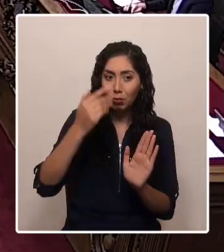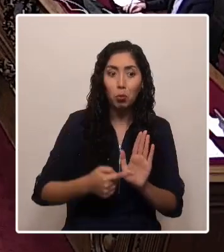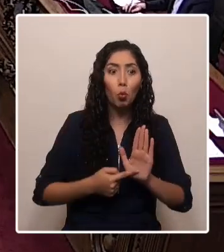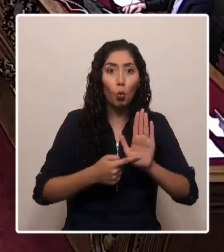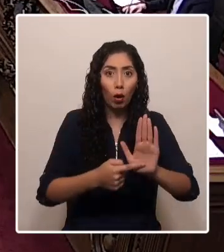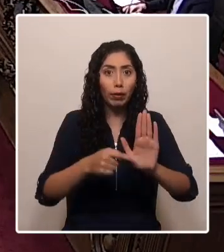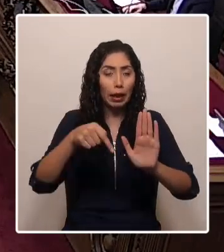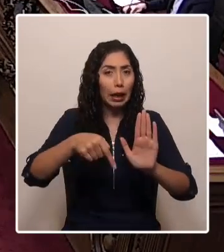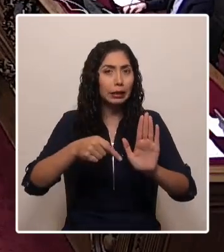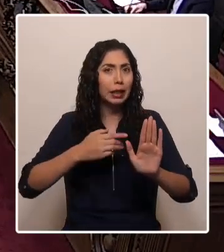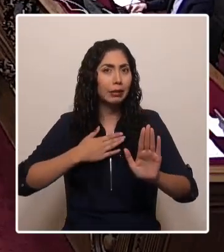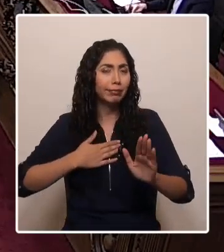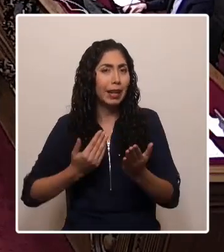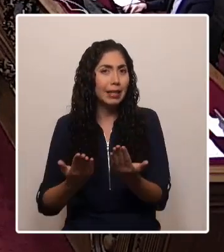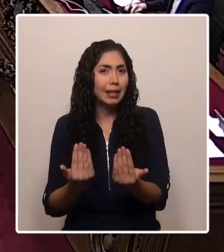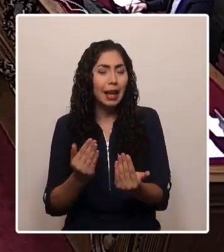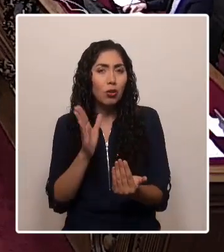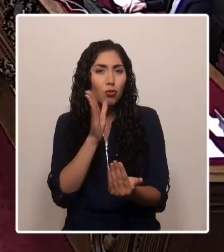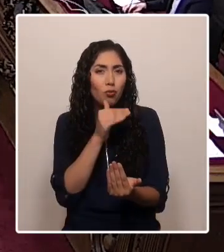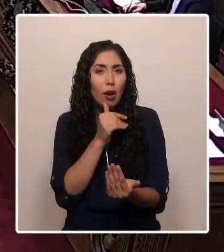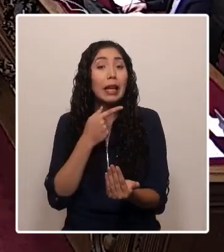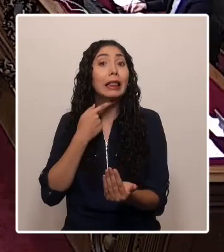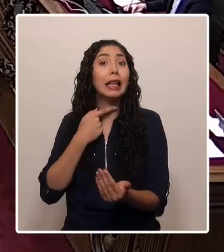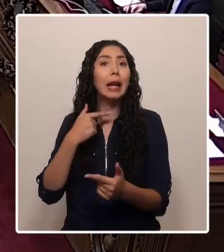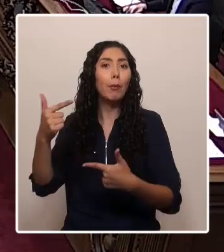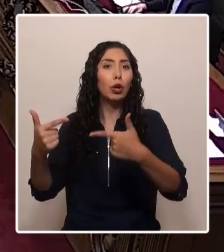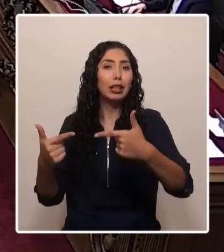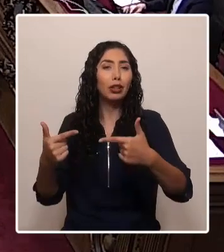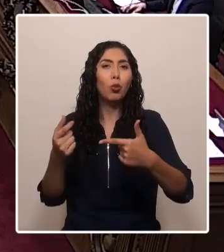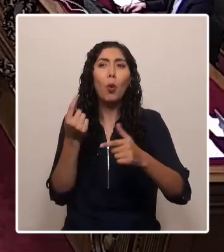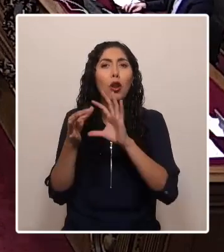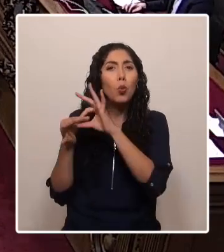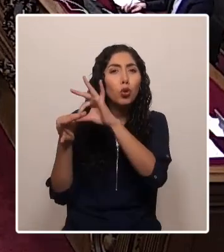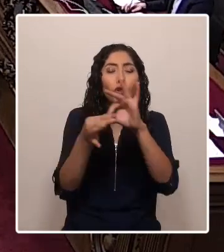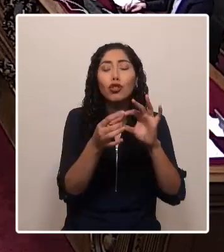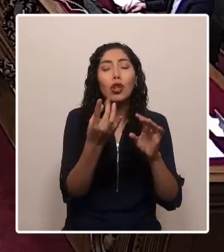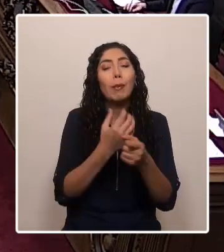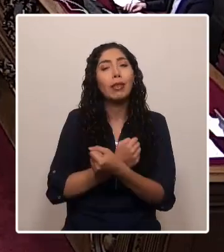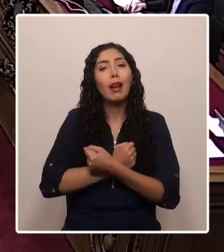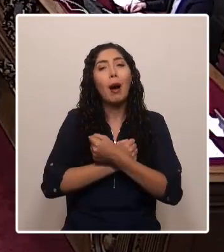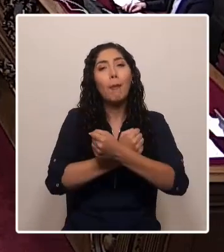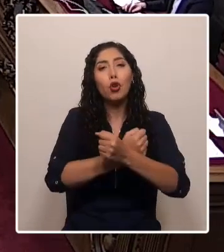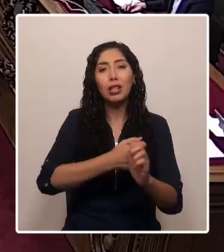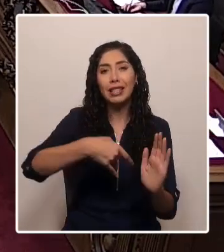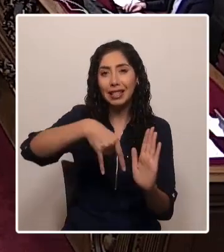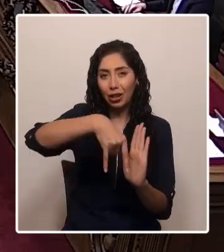política. Lo que nos une es solo el amor por Chiloé. Muchas gracias.